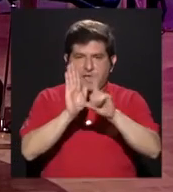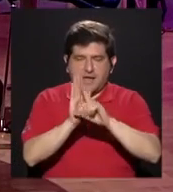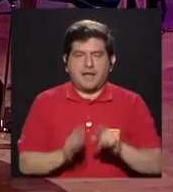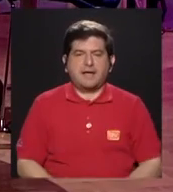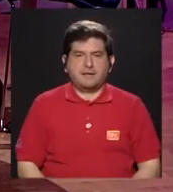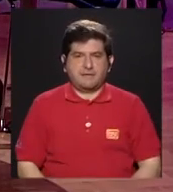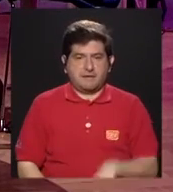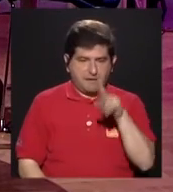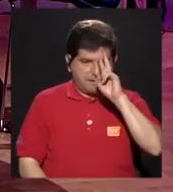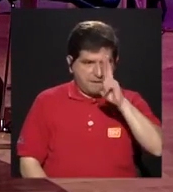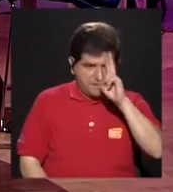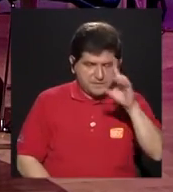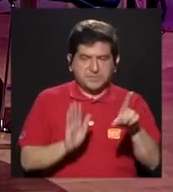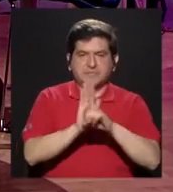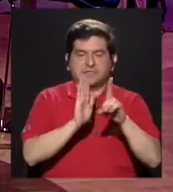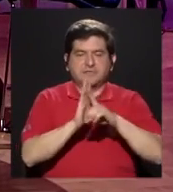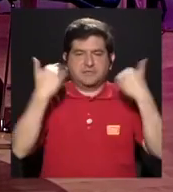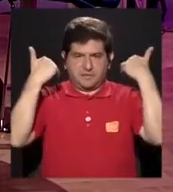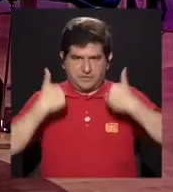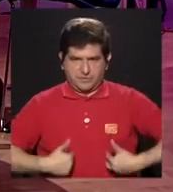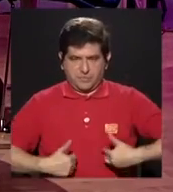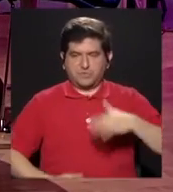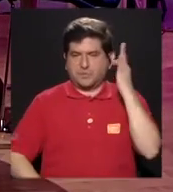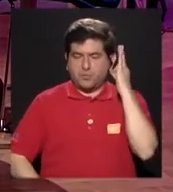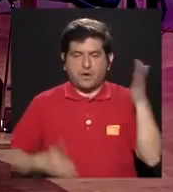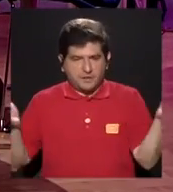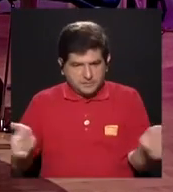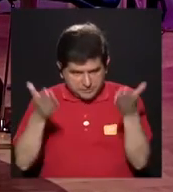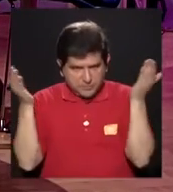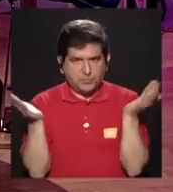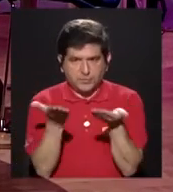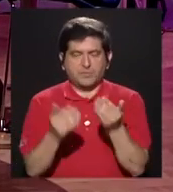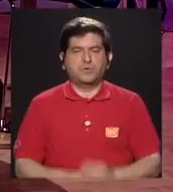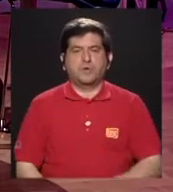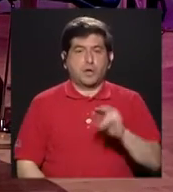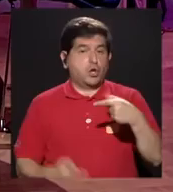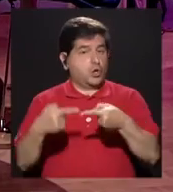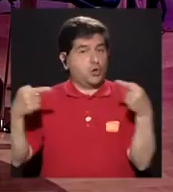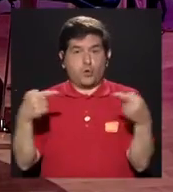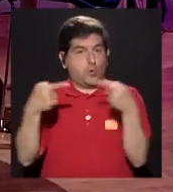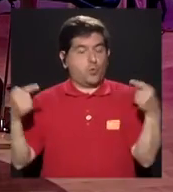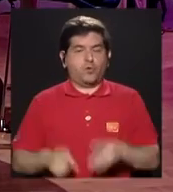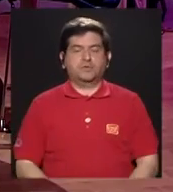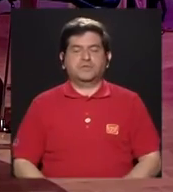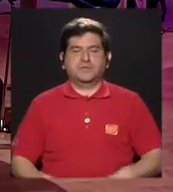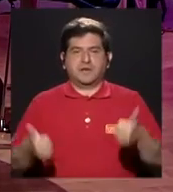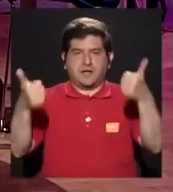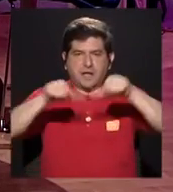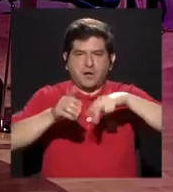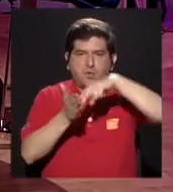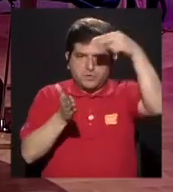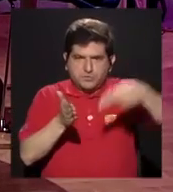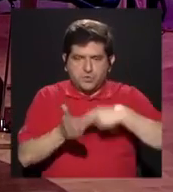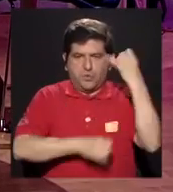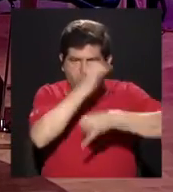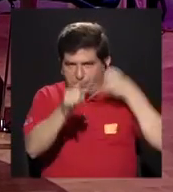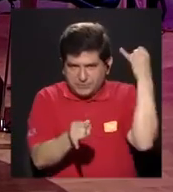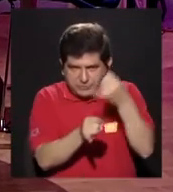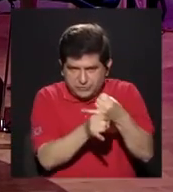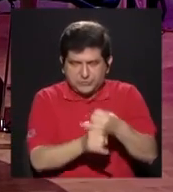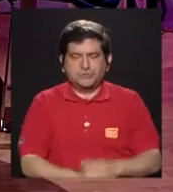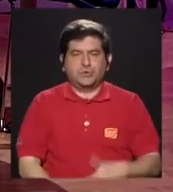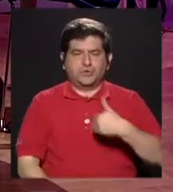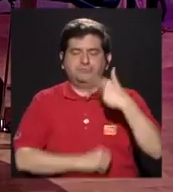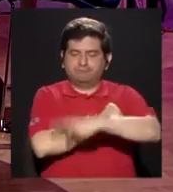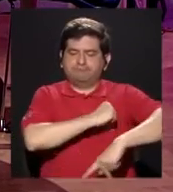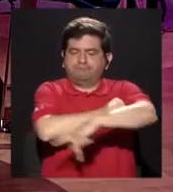respeten los derechos humanos de las mujeres y más bien los promuevan verdad y no entren a venir con las convenciones internacionales también que tiene que